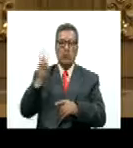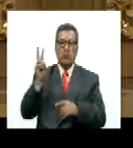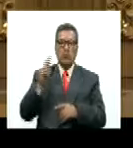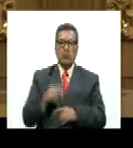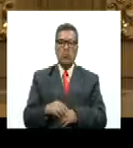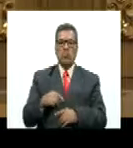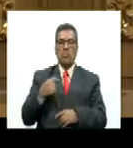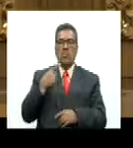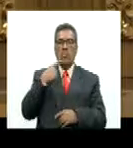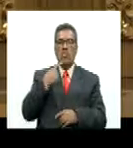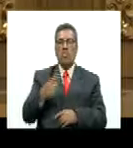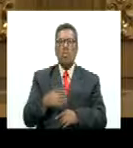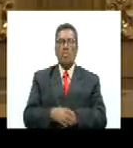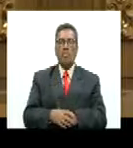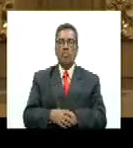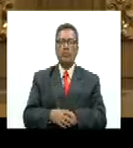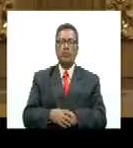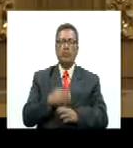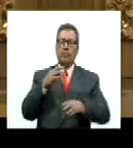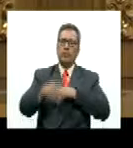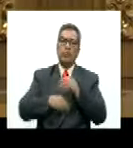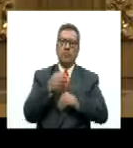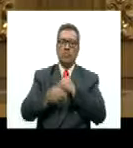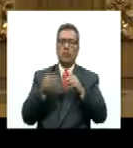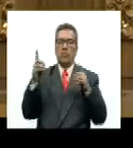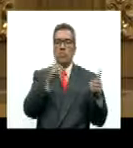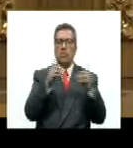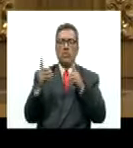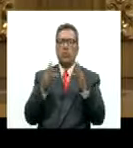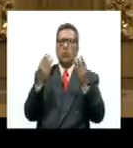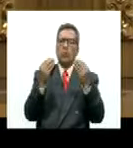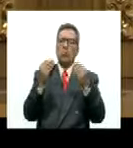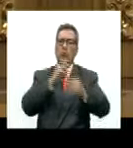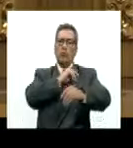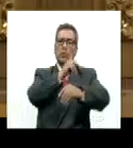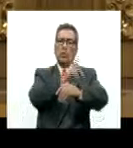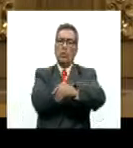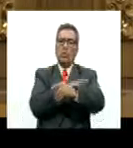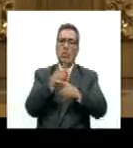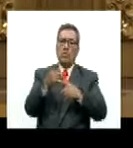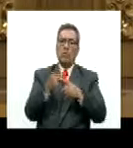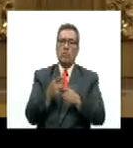por supuesto, generó un debate muy intenso con una